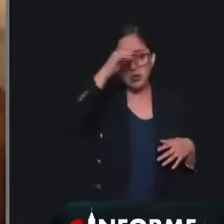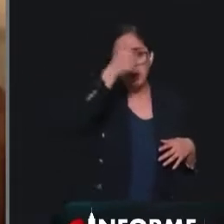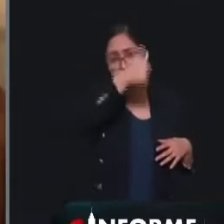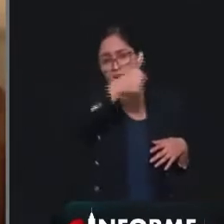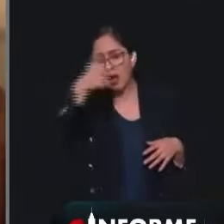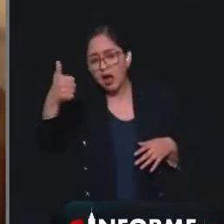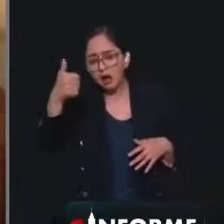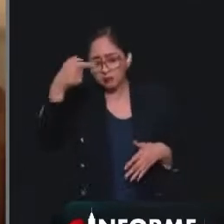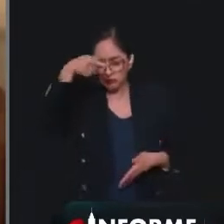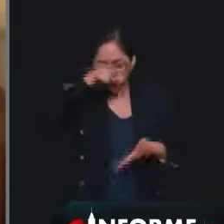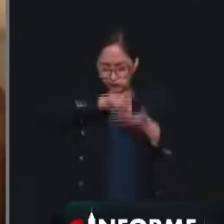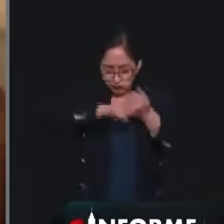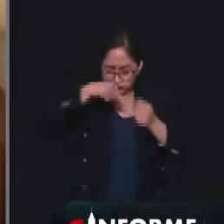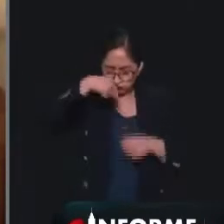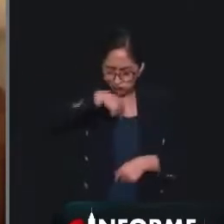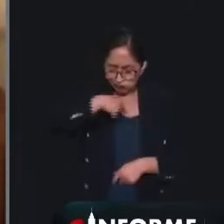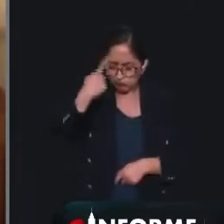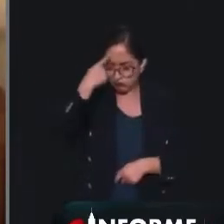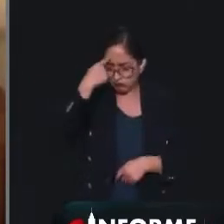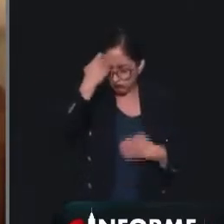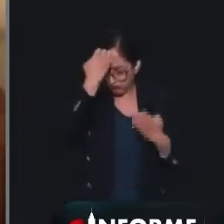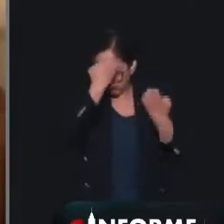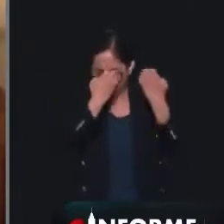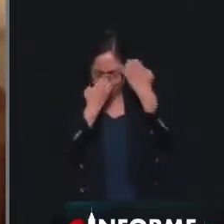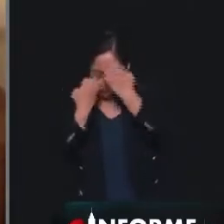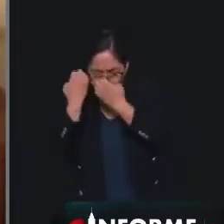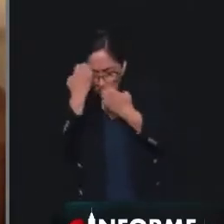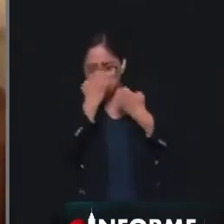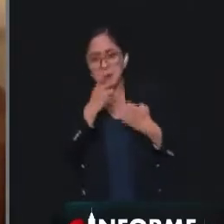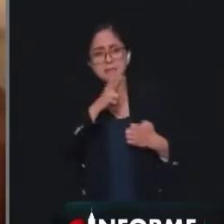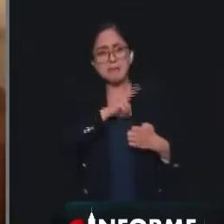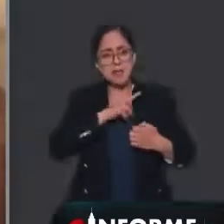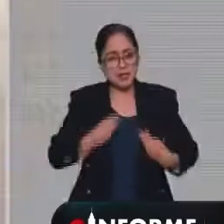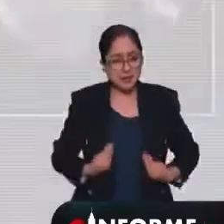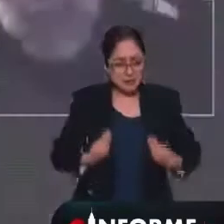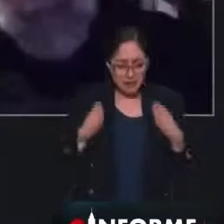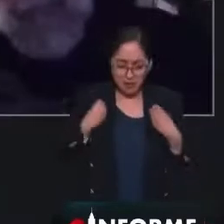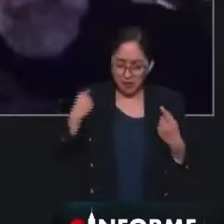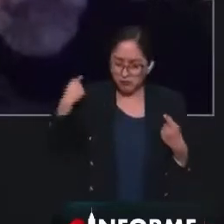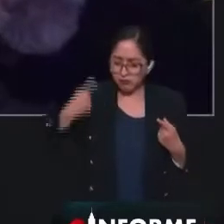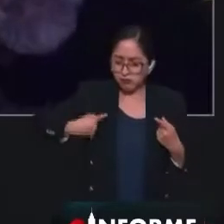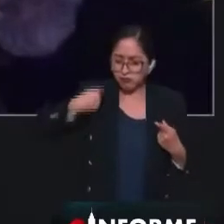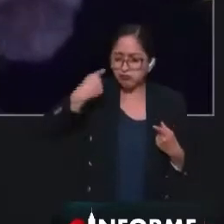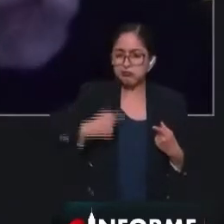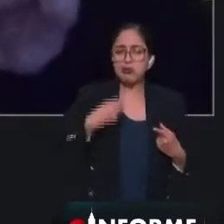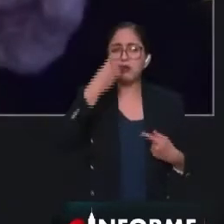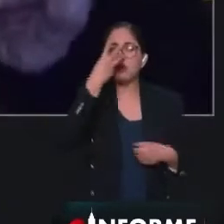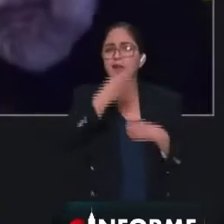ese examen. ¿Qué ha cambiado en su propia vida en estos 3 años? ¿Pedro?